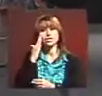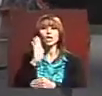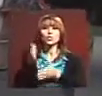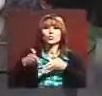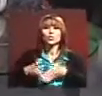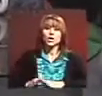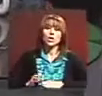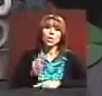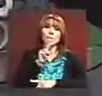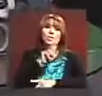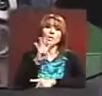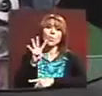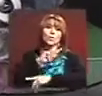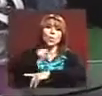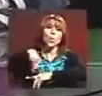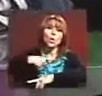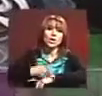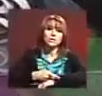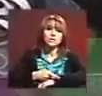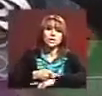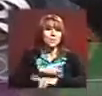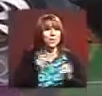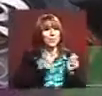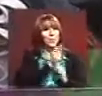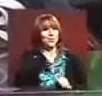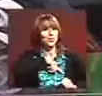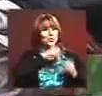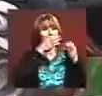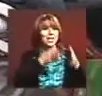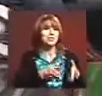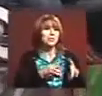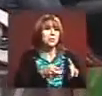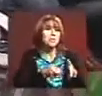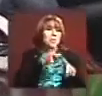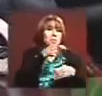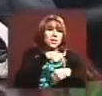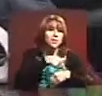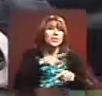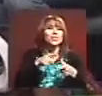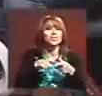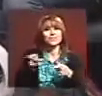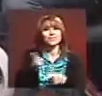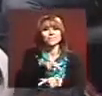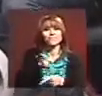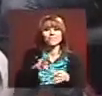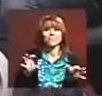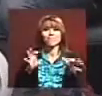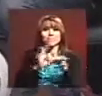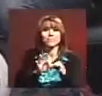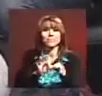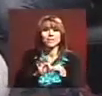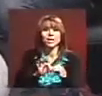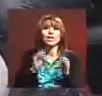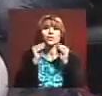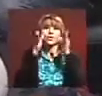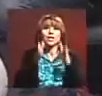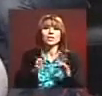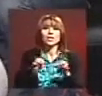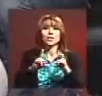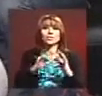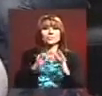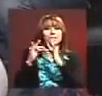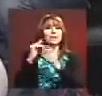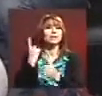nosotros un día, mediodía, 3 horas. Entonces es un trabajo conjunto. Y el docente de educación especial siempre será un apoyo. Entonces